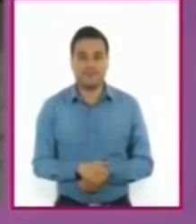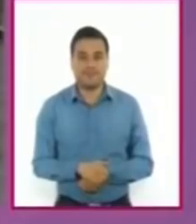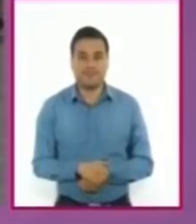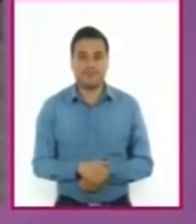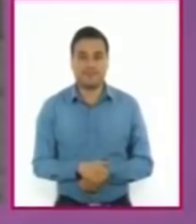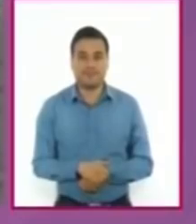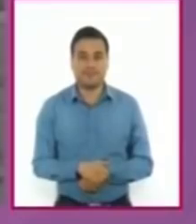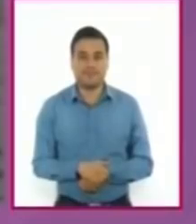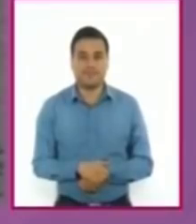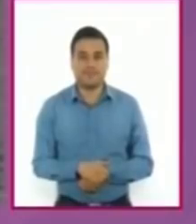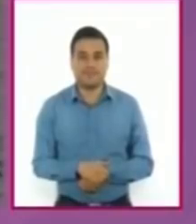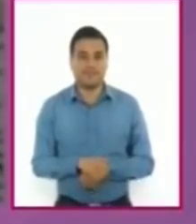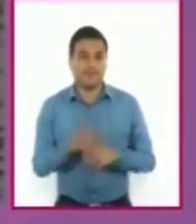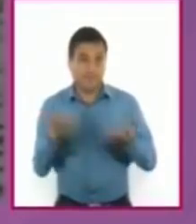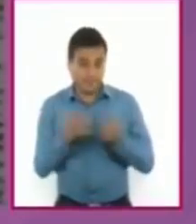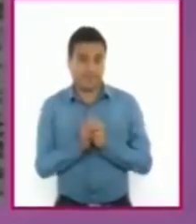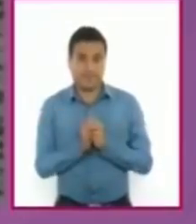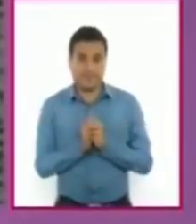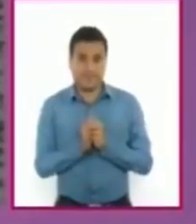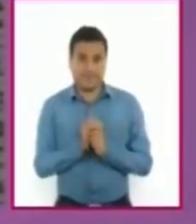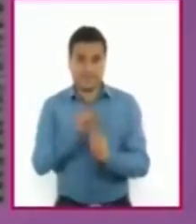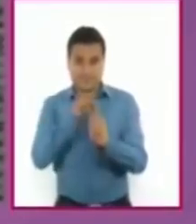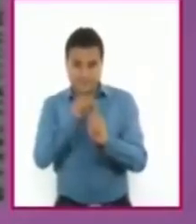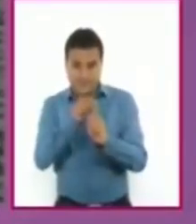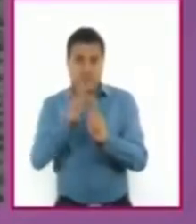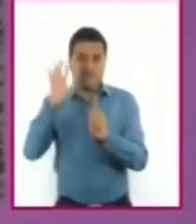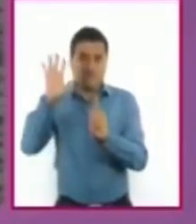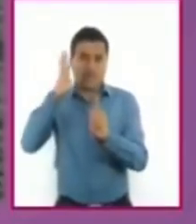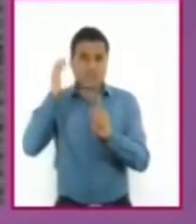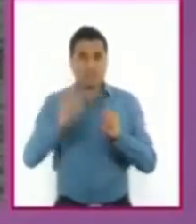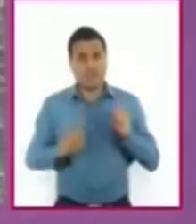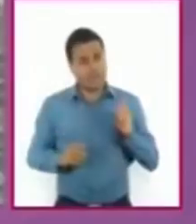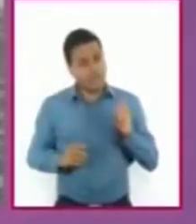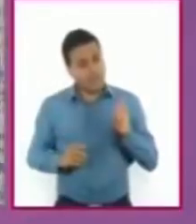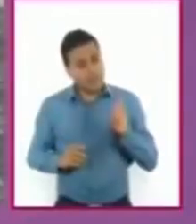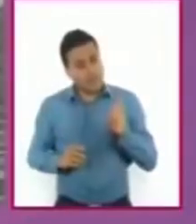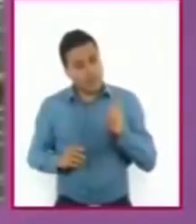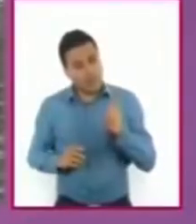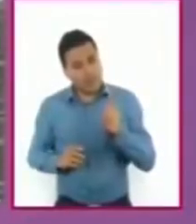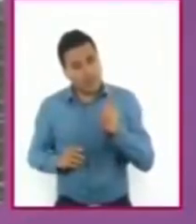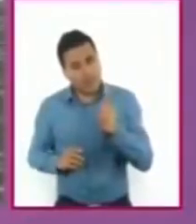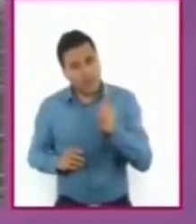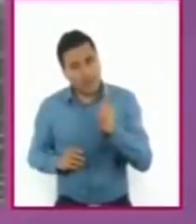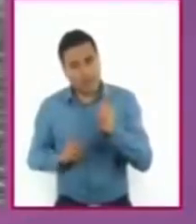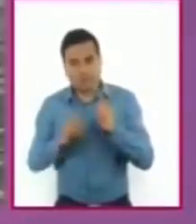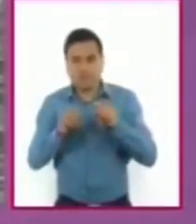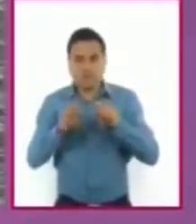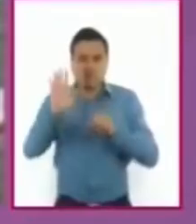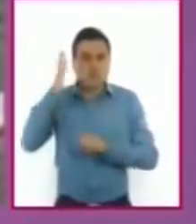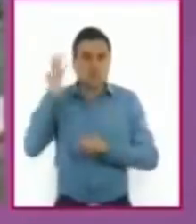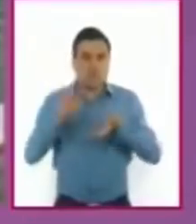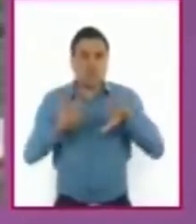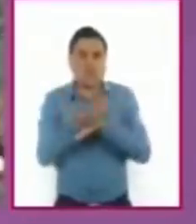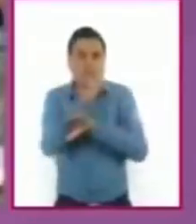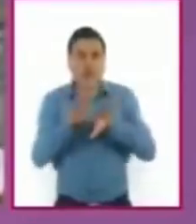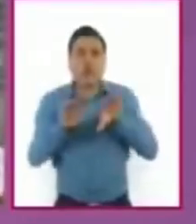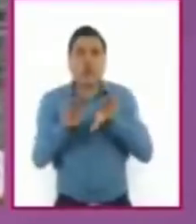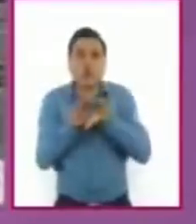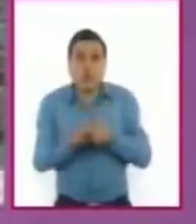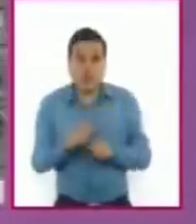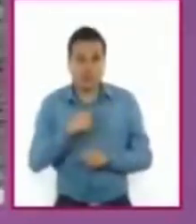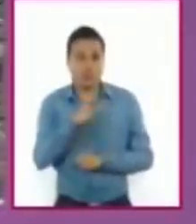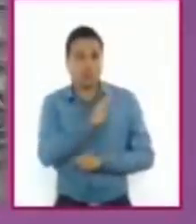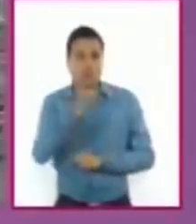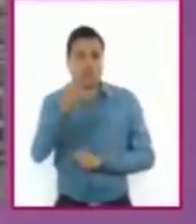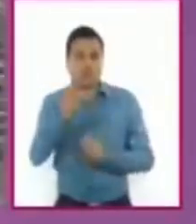Para cambiar la velocidad de un cuerpo es necesario hacerle algo, interactuar con él, aplicarle una